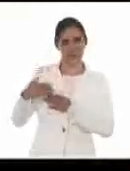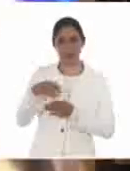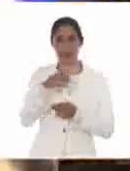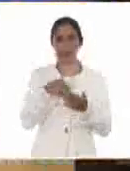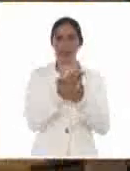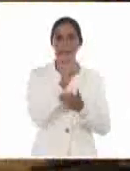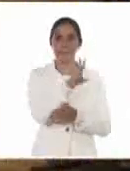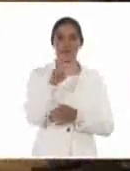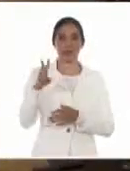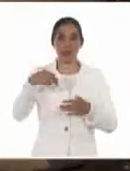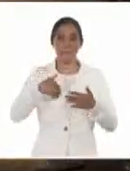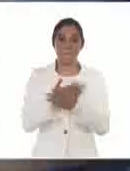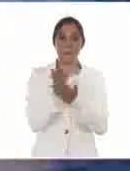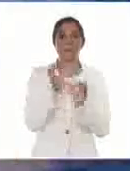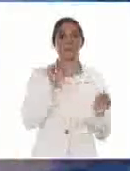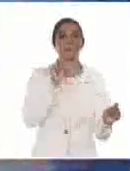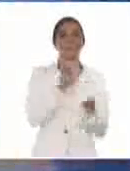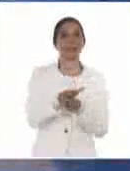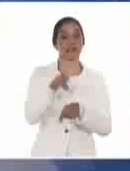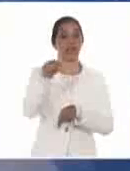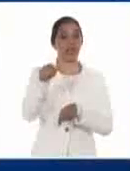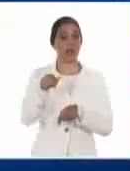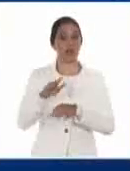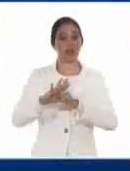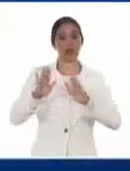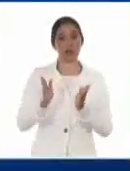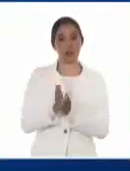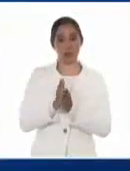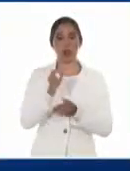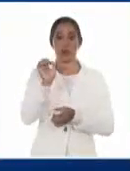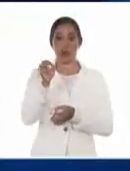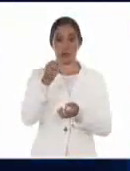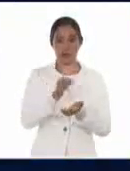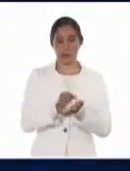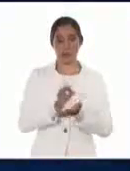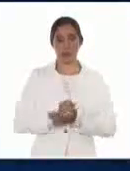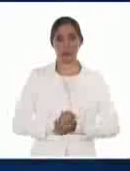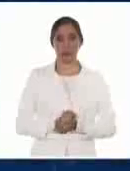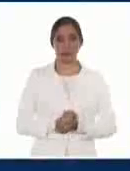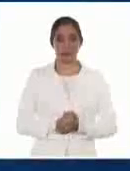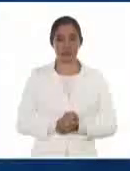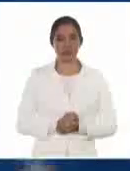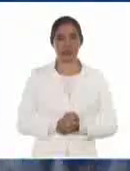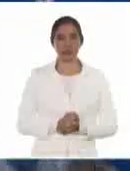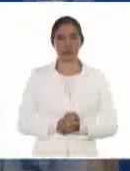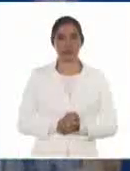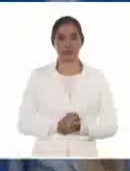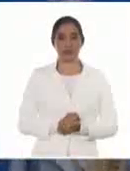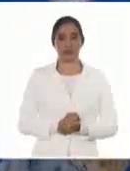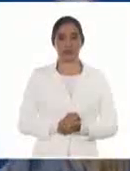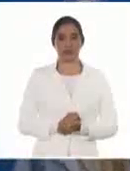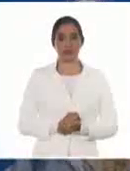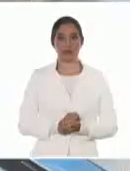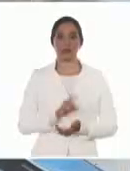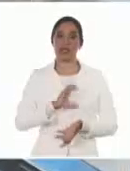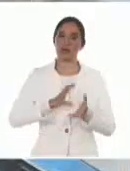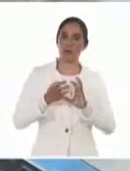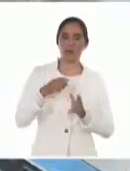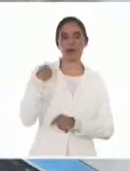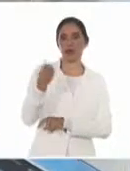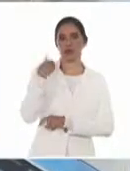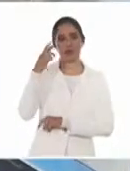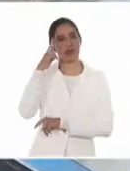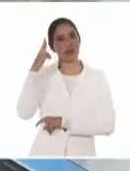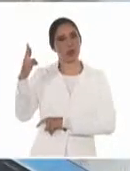iniciarán las sesiones del espacio académico, el coloquio Mariano Mercerón. De esa manera estamos rindiendo tributo a uno